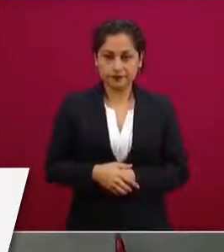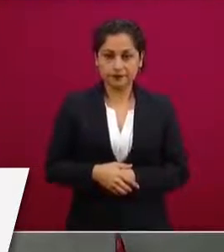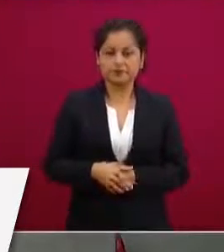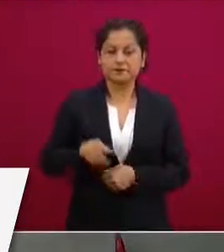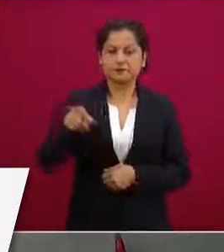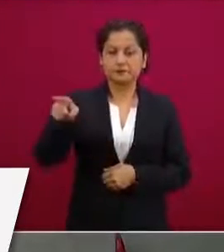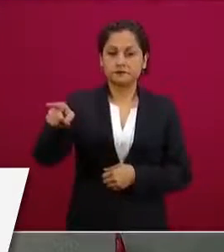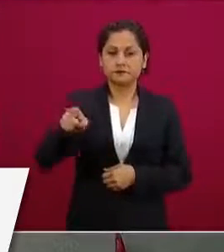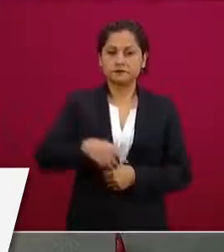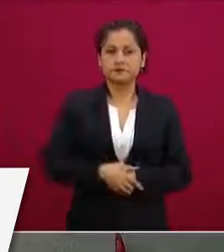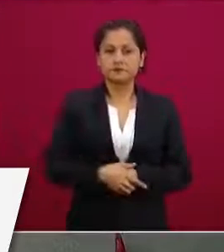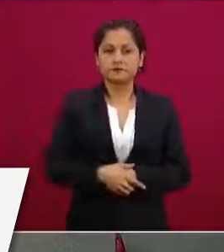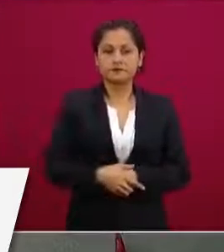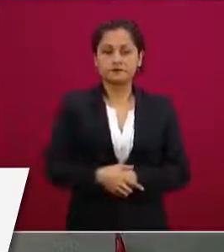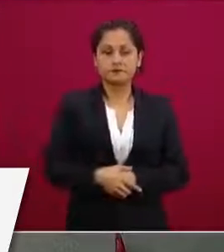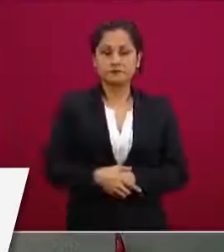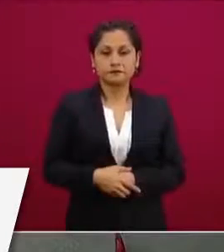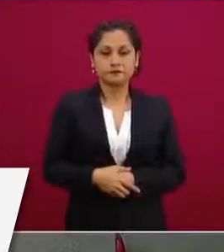A ver.